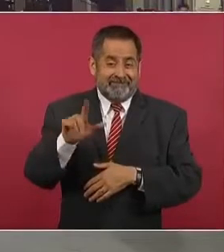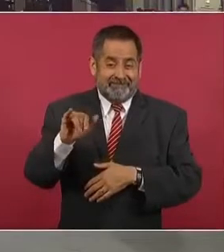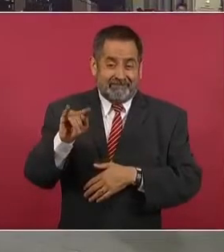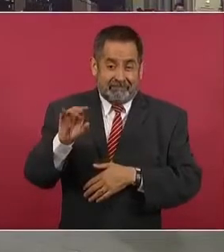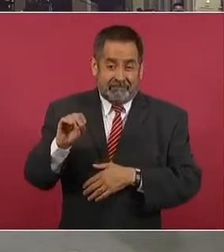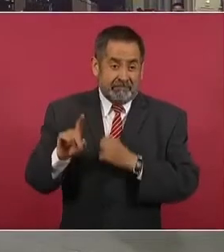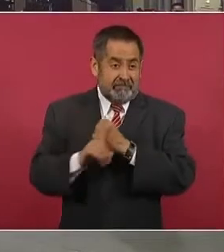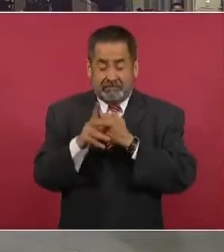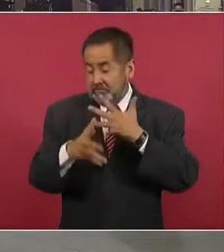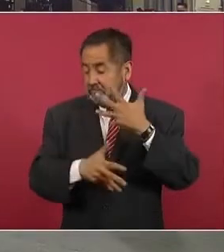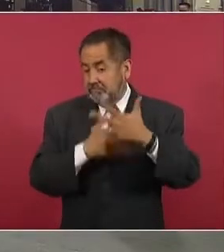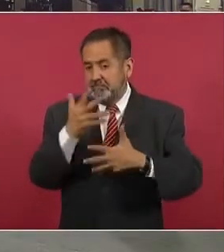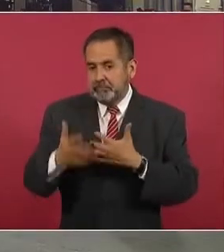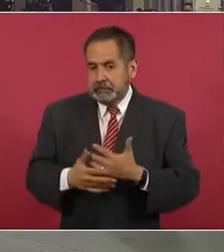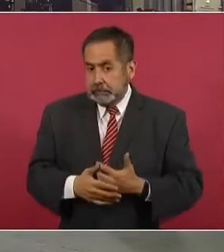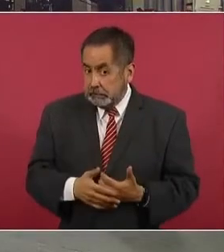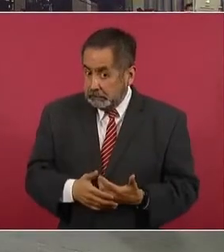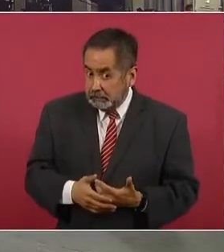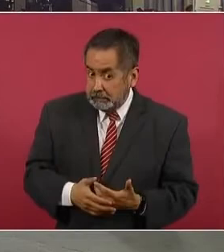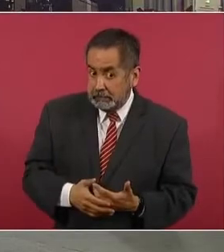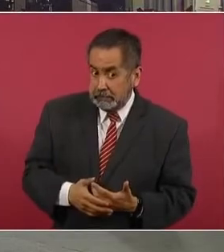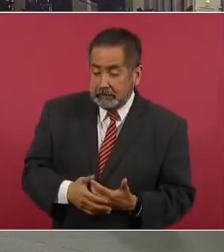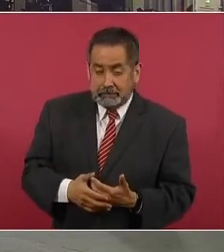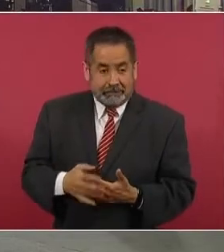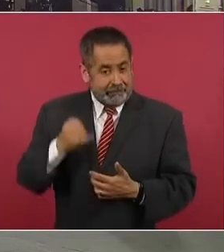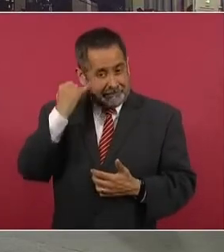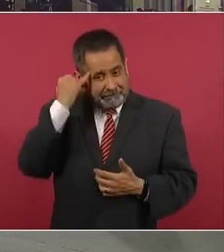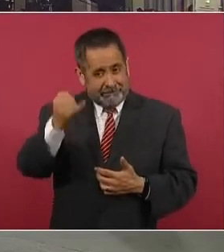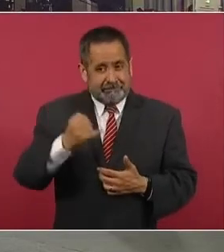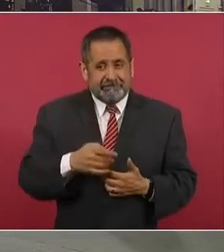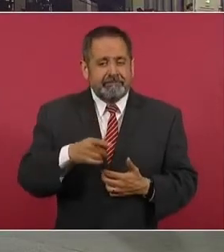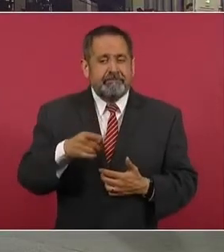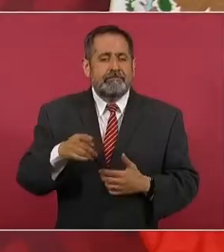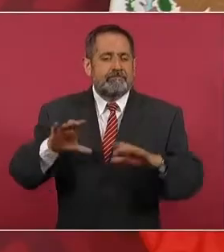Entonces, imagínense salirse